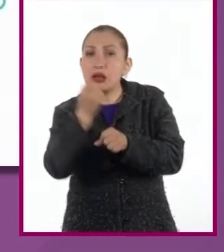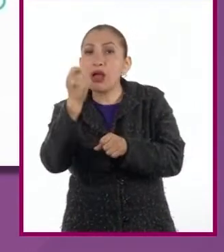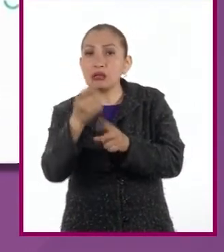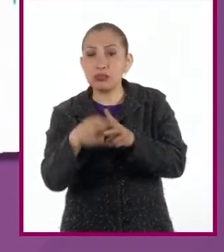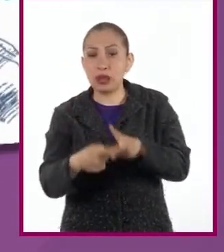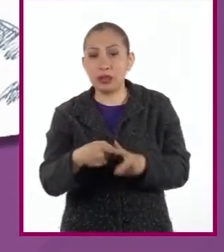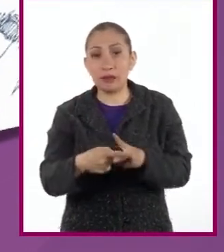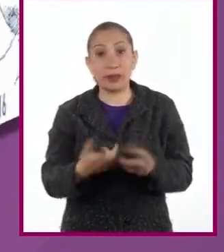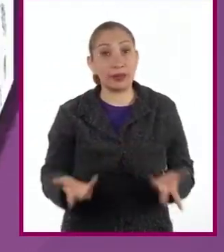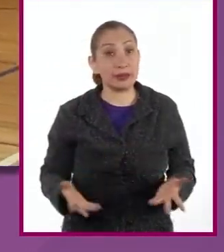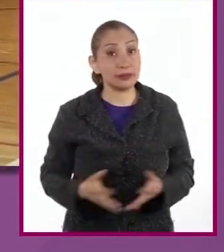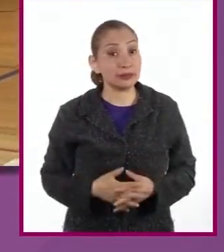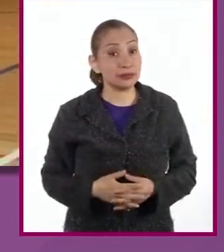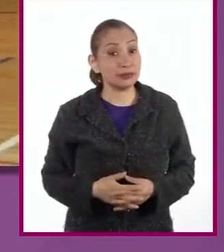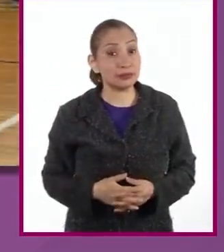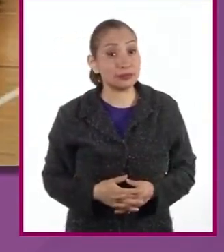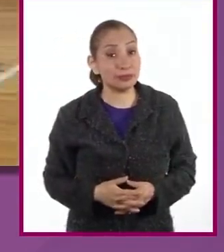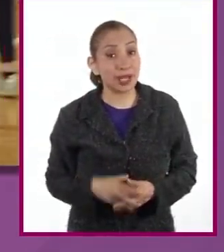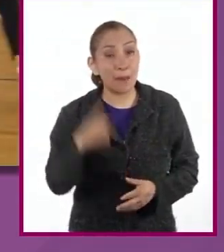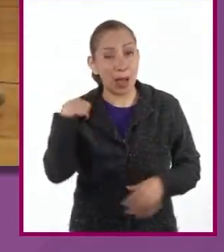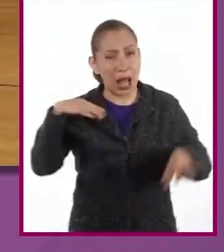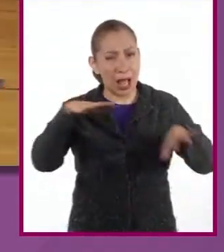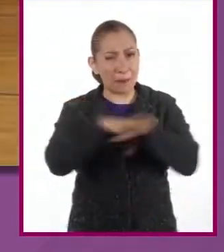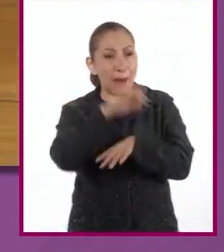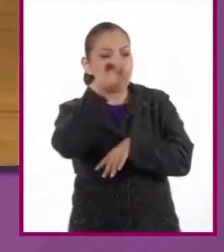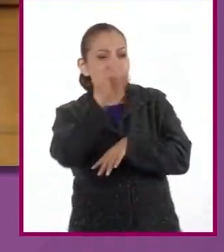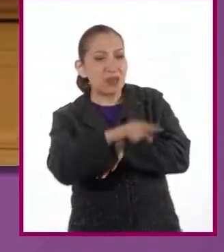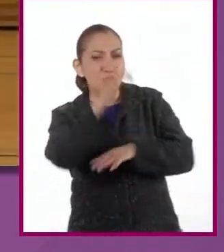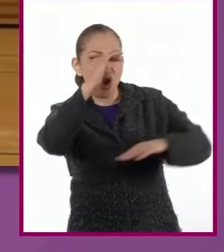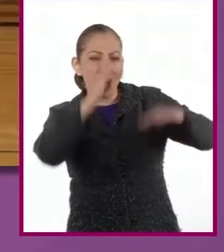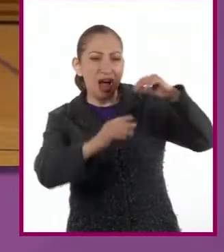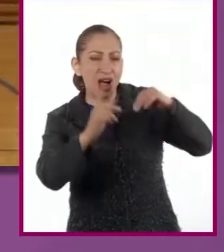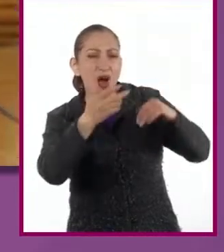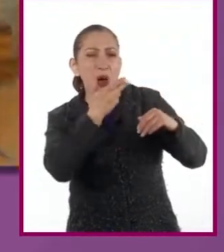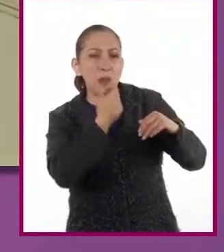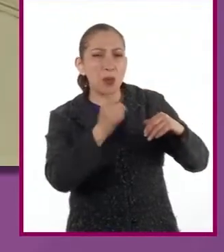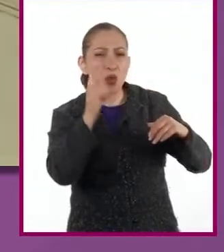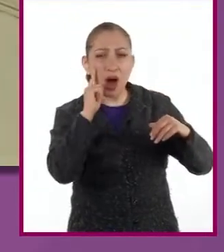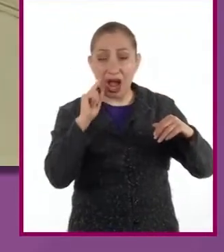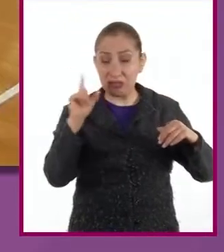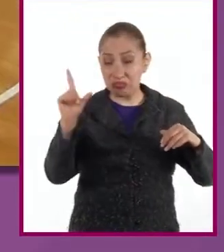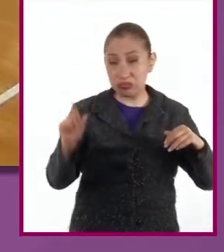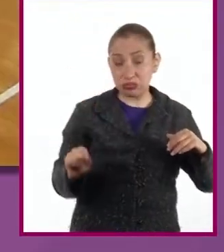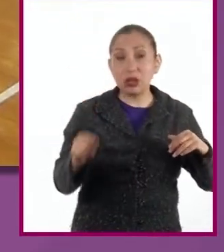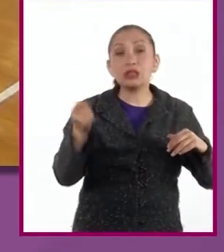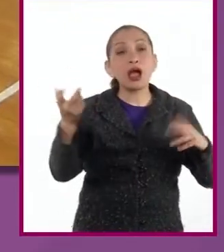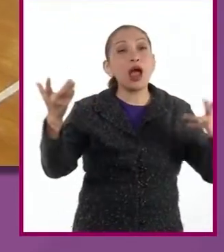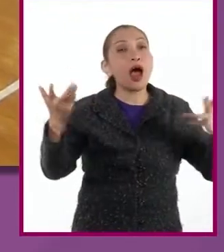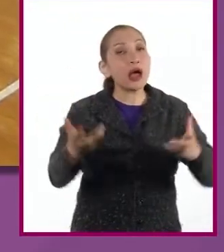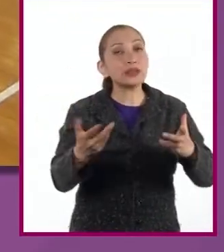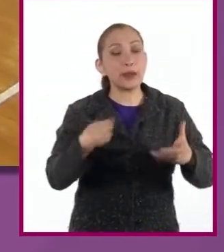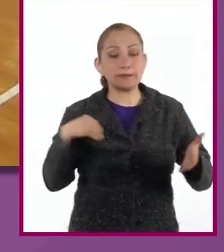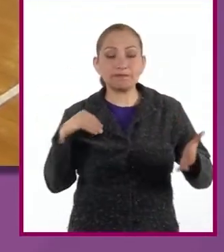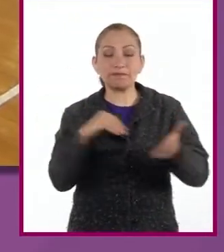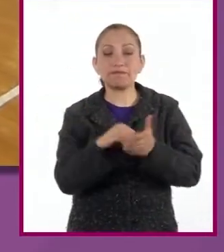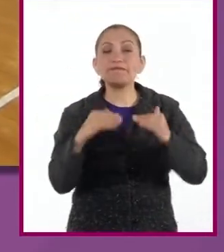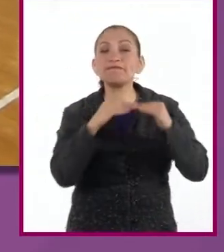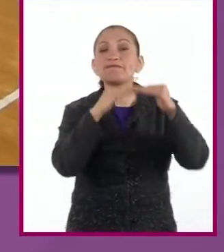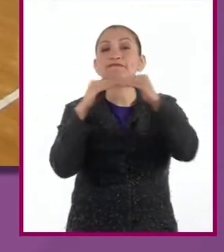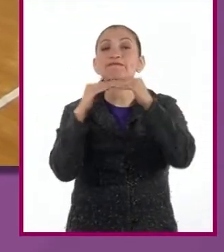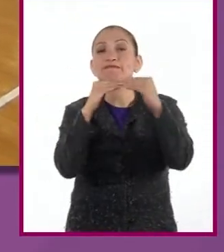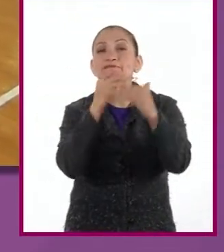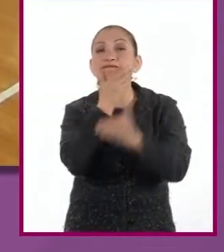matemáticas. Para revertir la tendencia a la desigualdad entre hombres y mujeres, se ha logrado implantar la equidad de